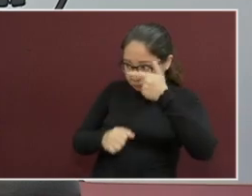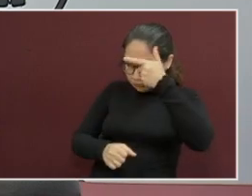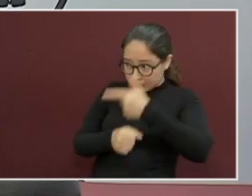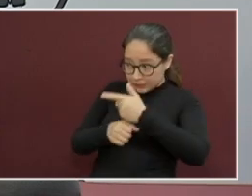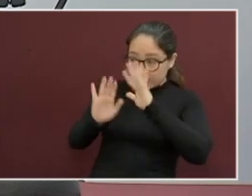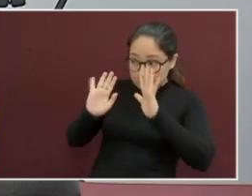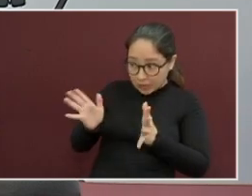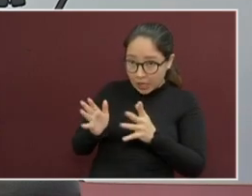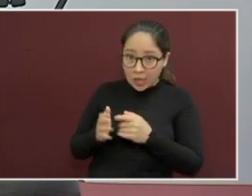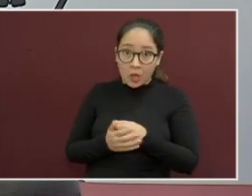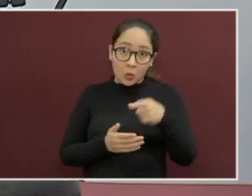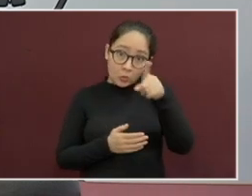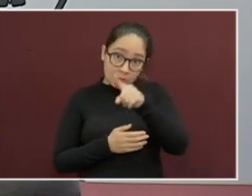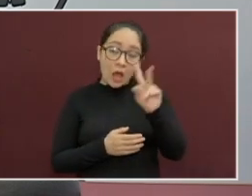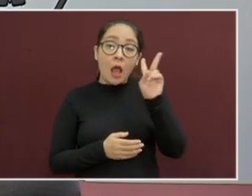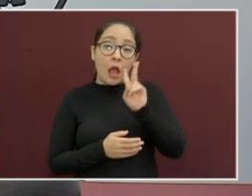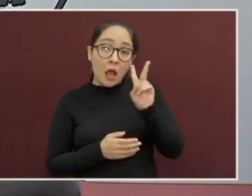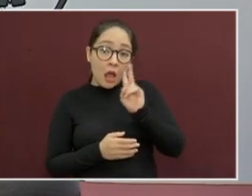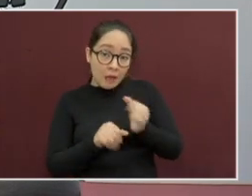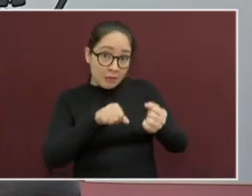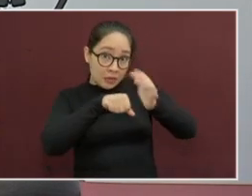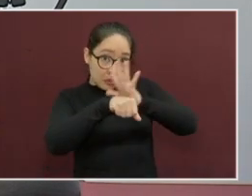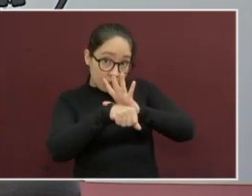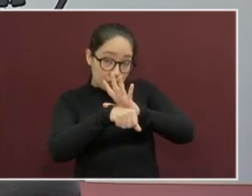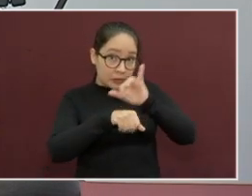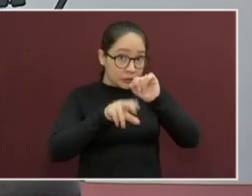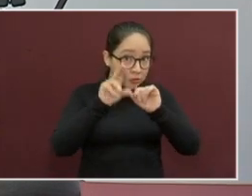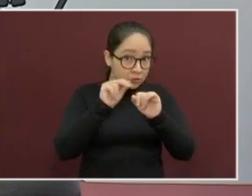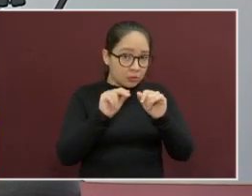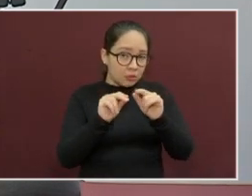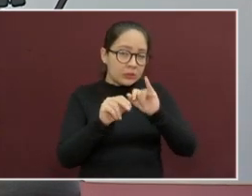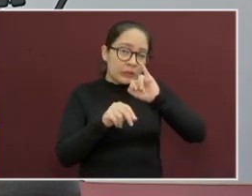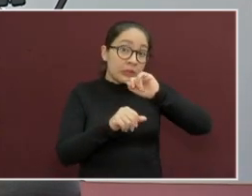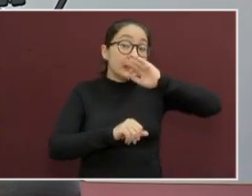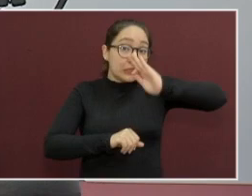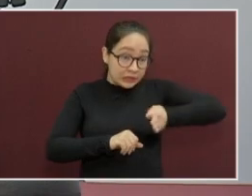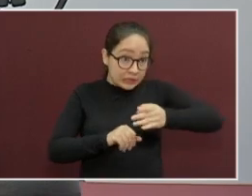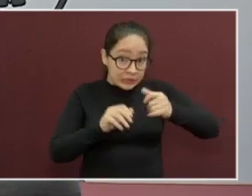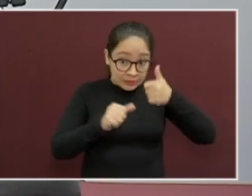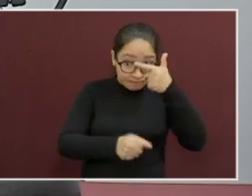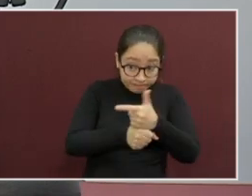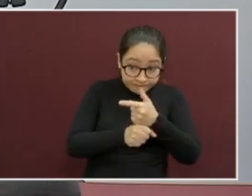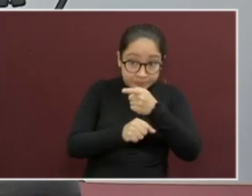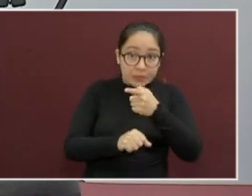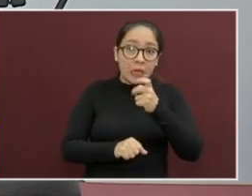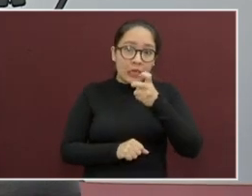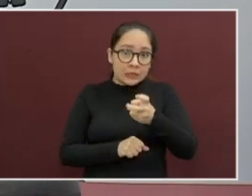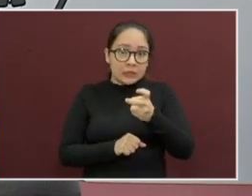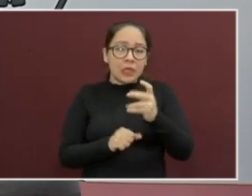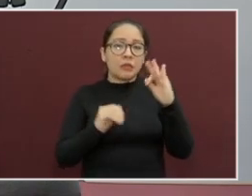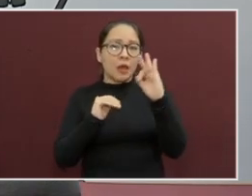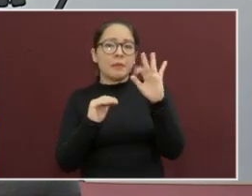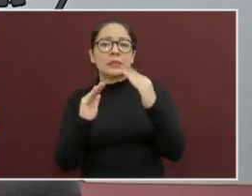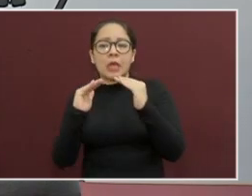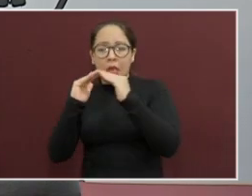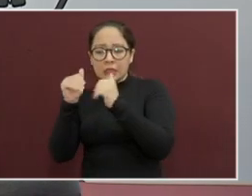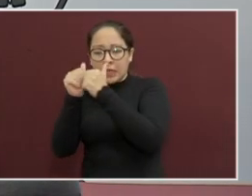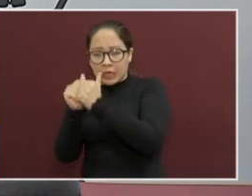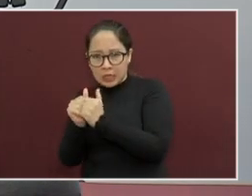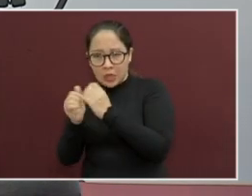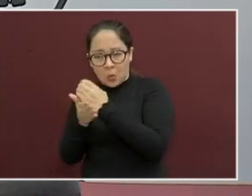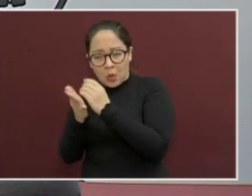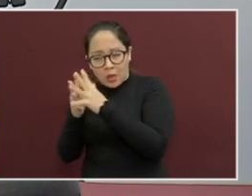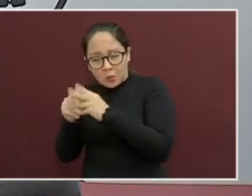si pueden llevar su tratamiento de manera ambulatoria es decir en sus casas con vigilancia médica o si es